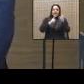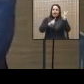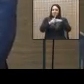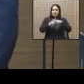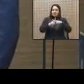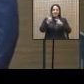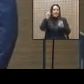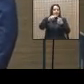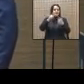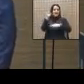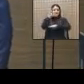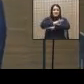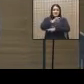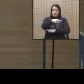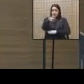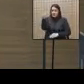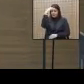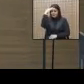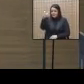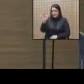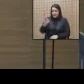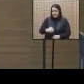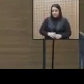fecha? Porque ustedes lo saben bien.